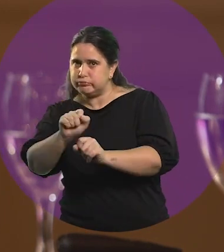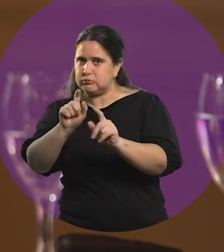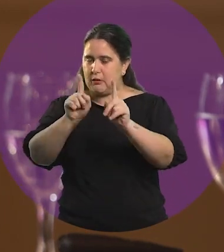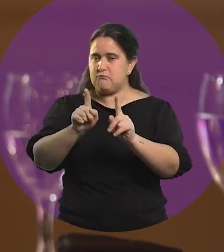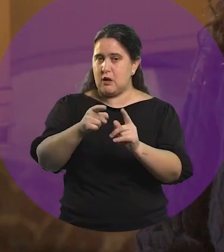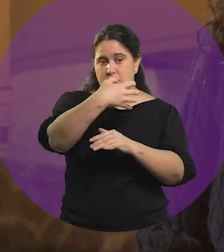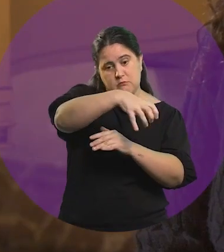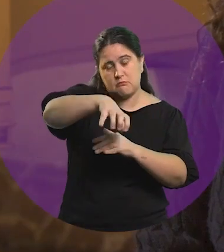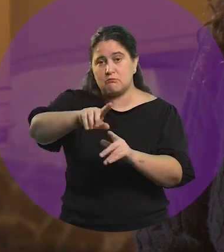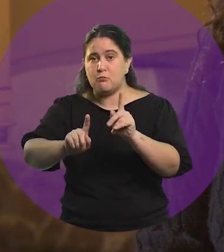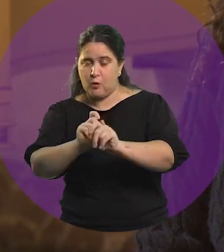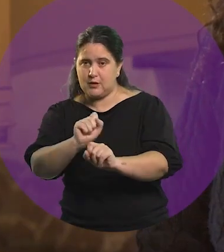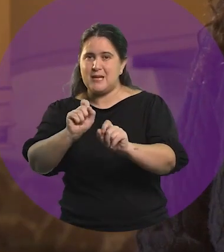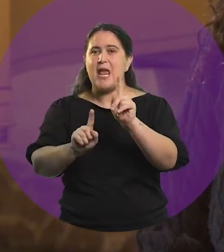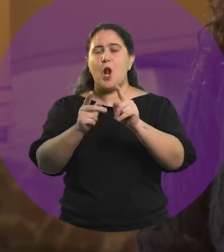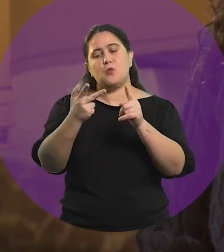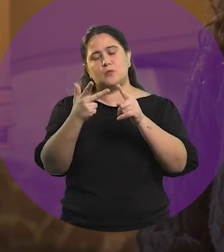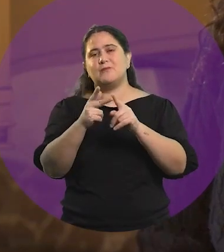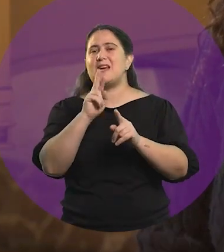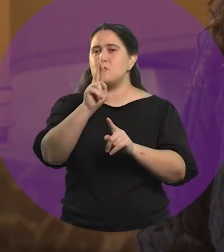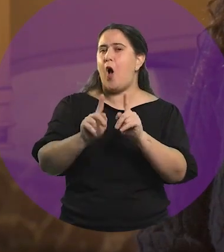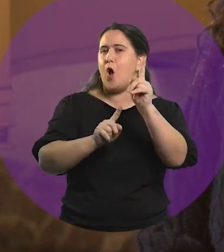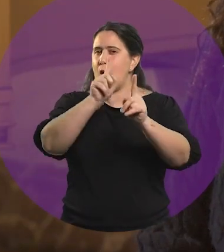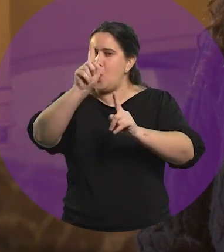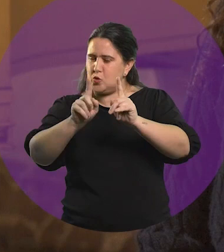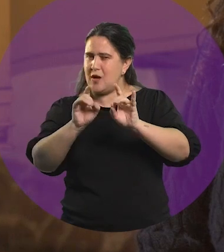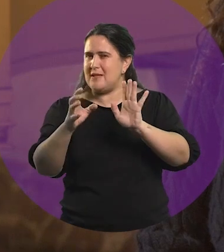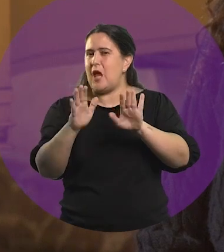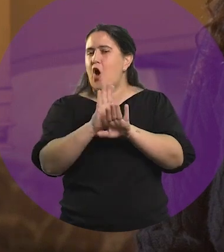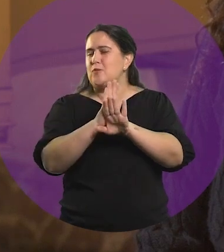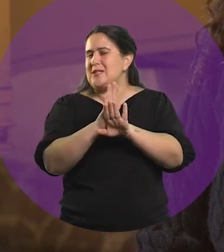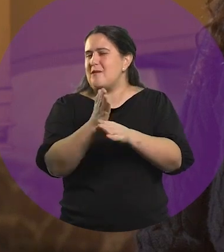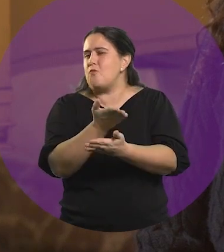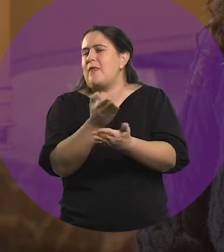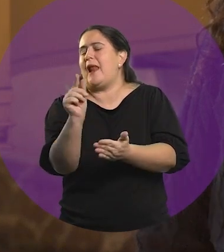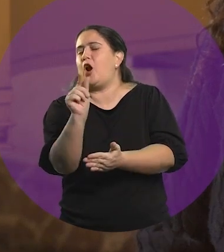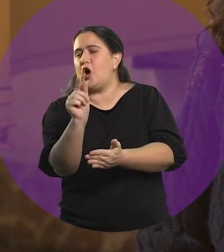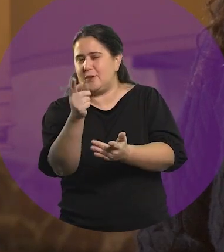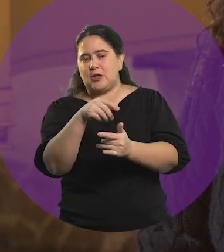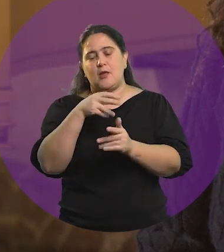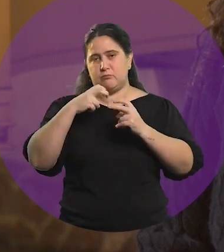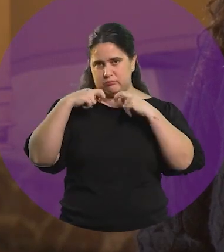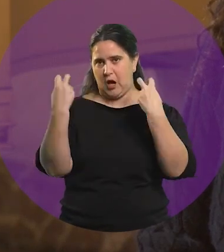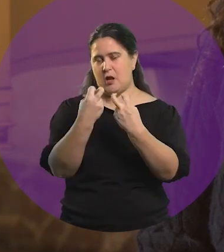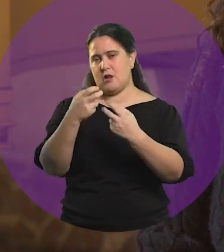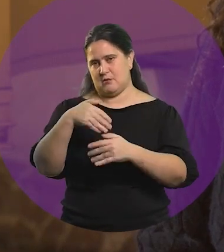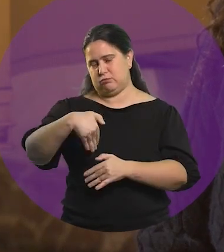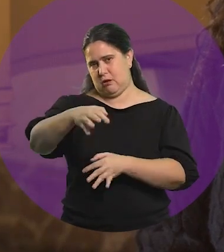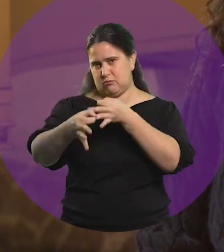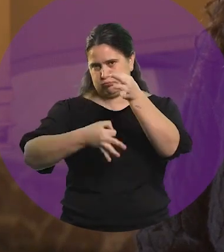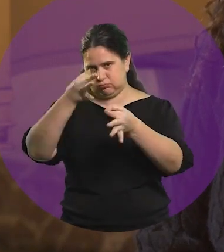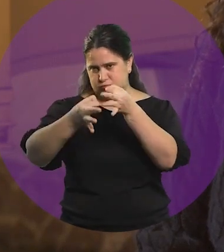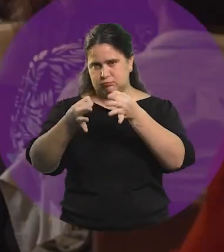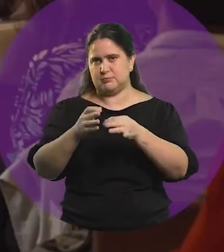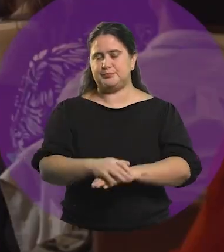manera fácil de medir y algunos pequeños resultados, nada más que como símbolo, porque después eso lo va a estar conversando el panel de hacia dónde vamos y cómo es que